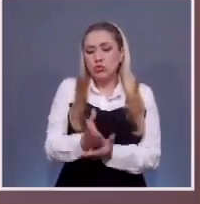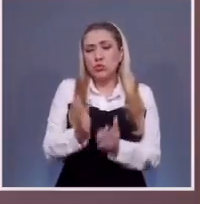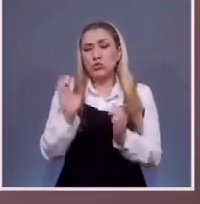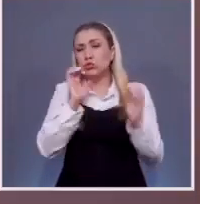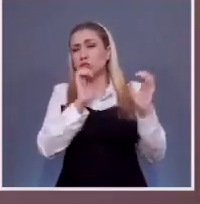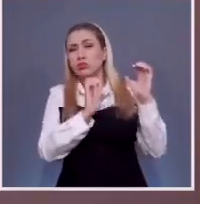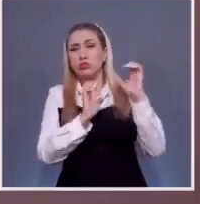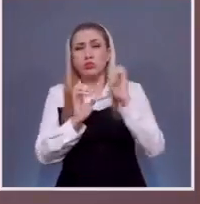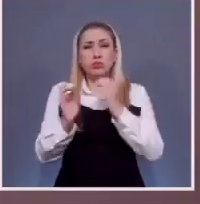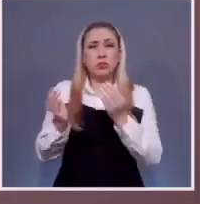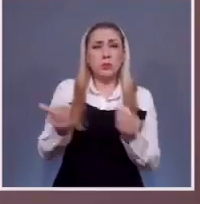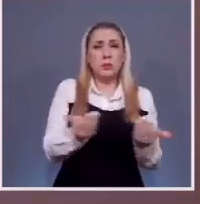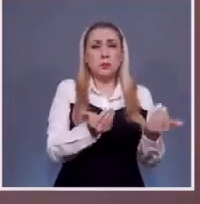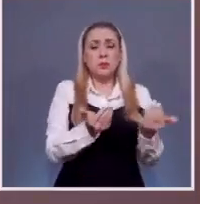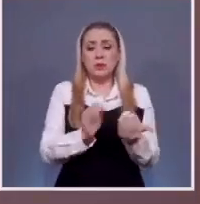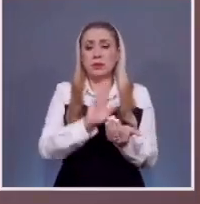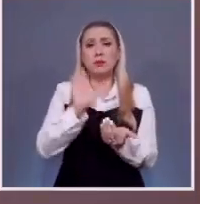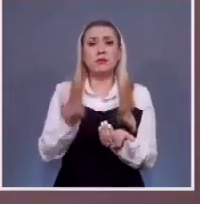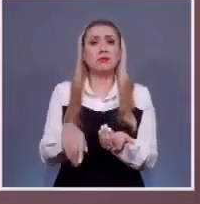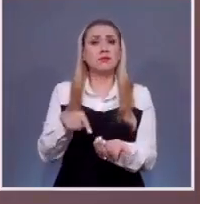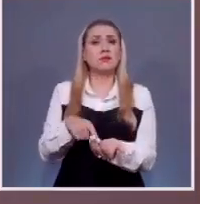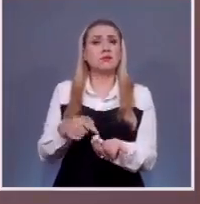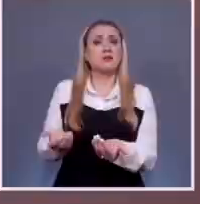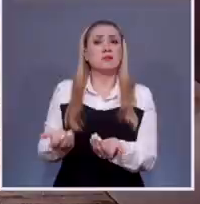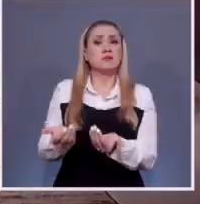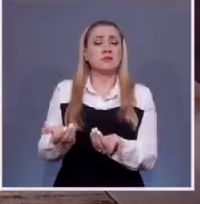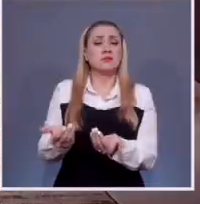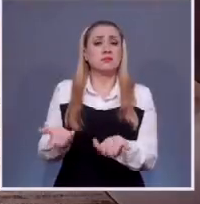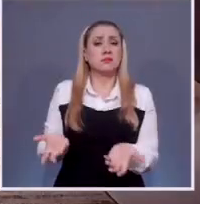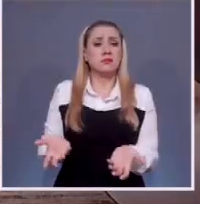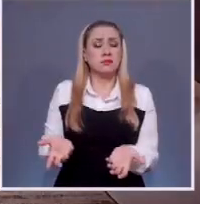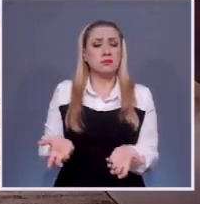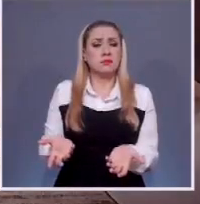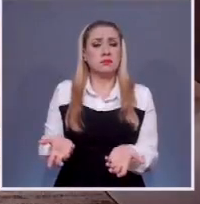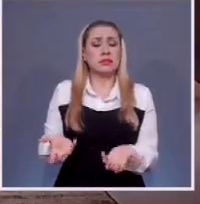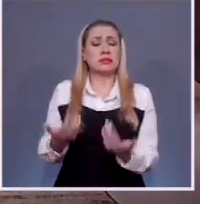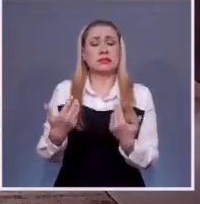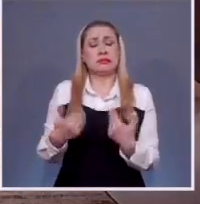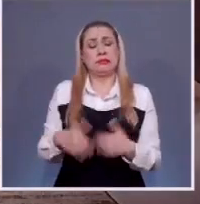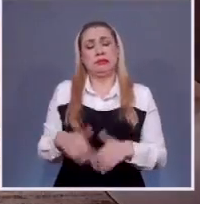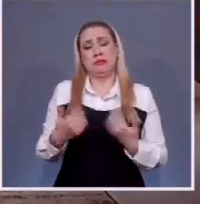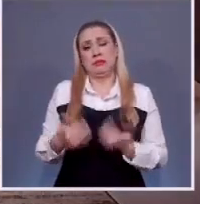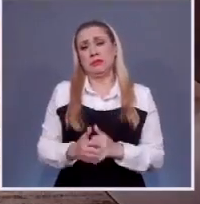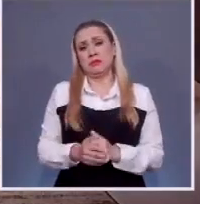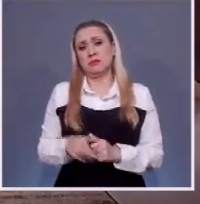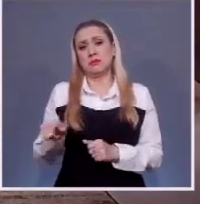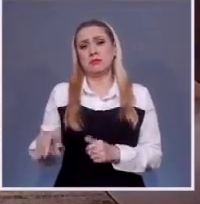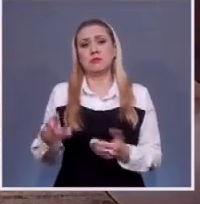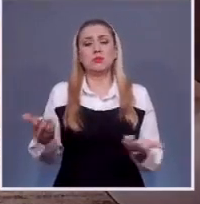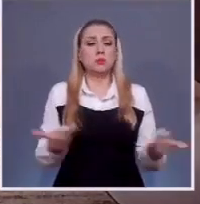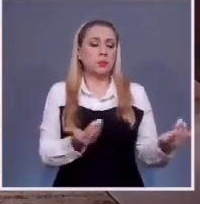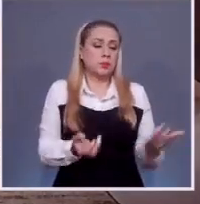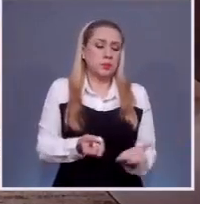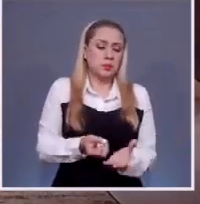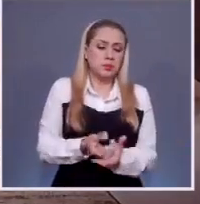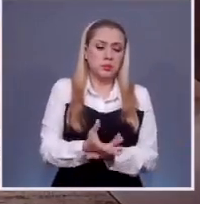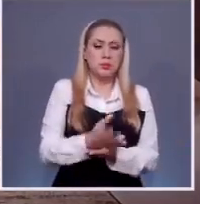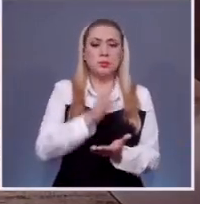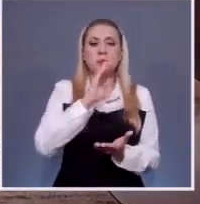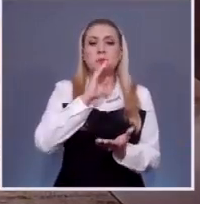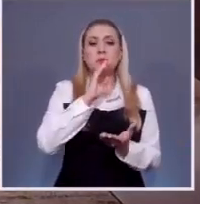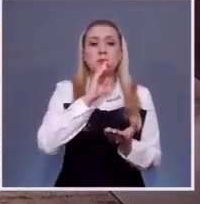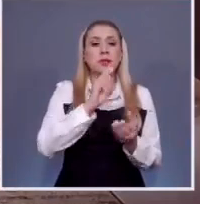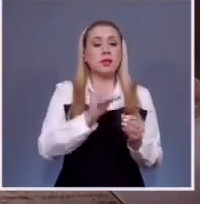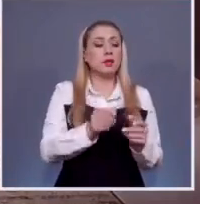las personas gestantes, sino incluso alcanza a los recién nacidos. Cuando recién nacido el bebé lo separan de la madre y lo dejan muchas horas